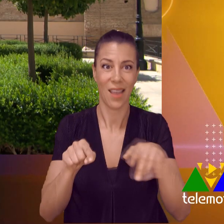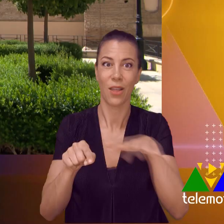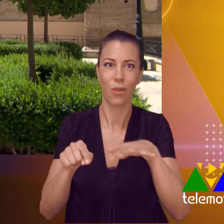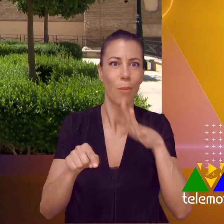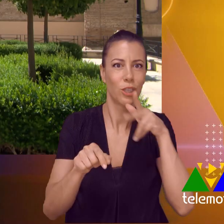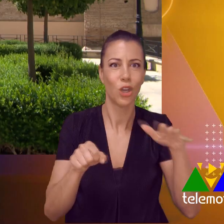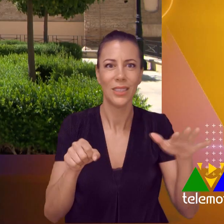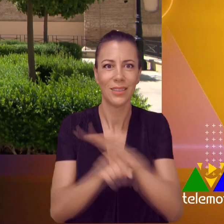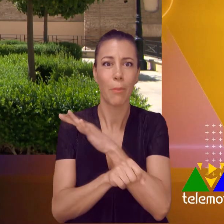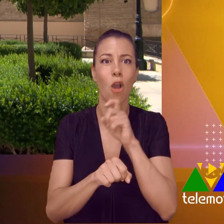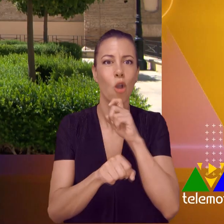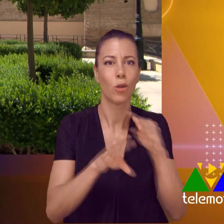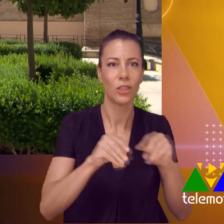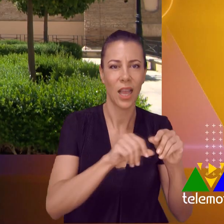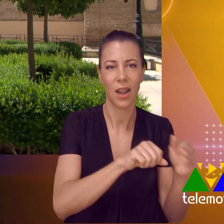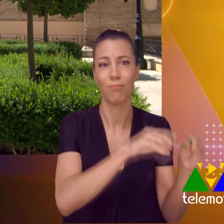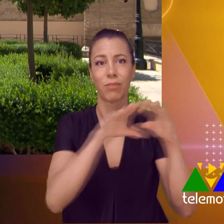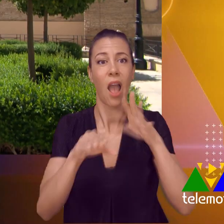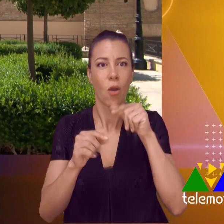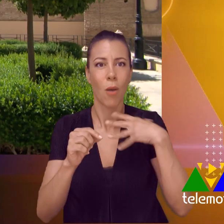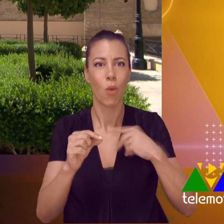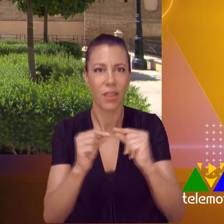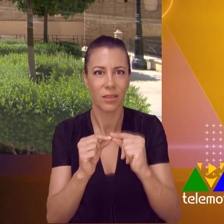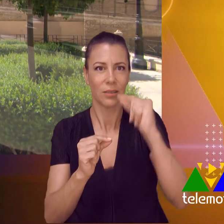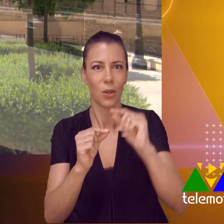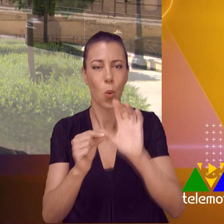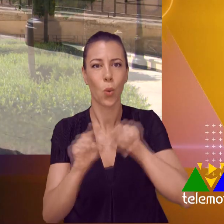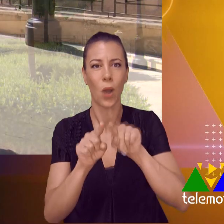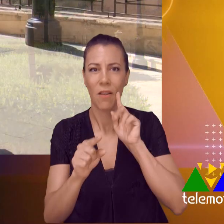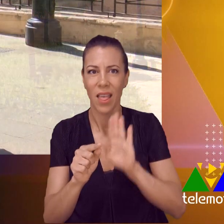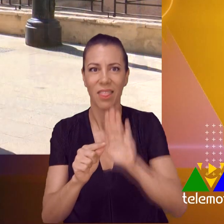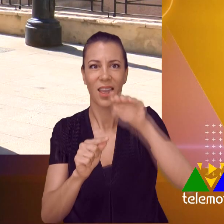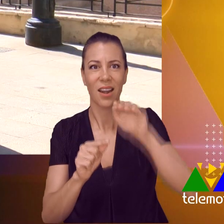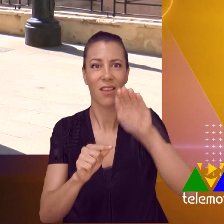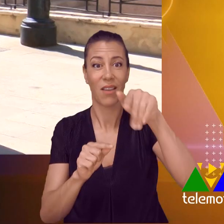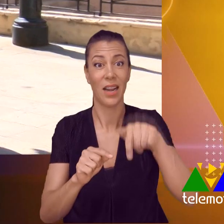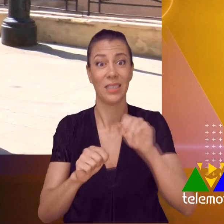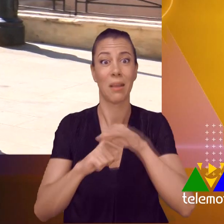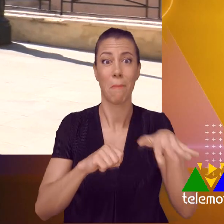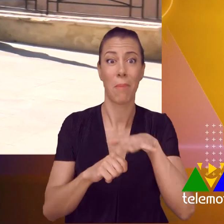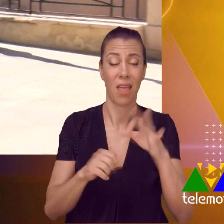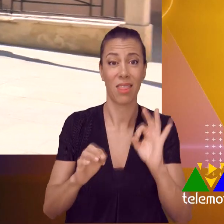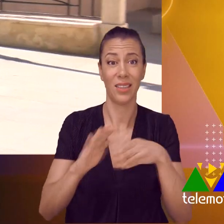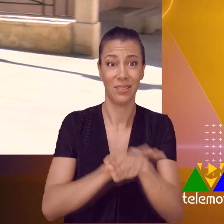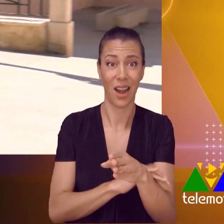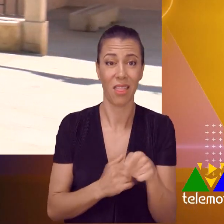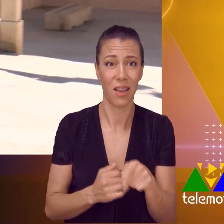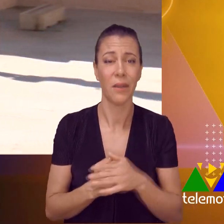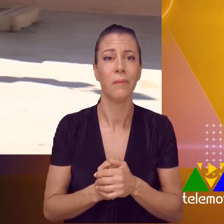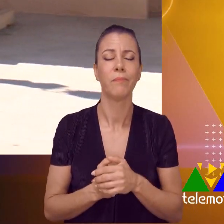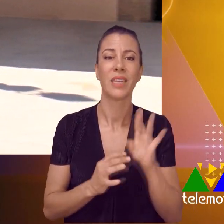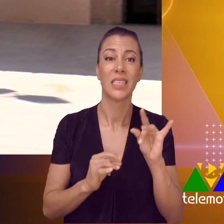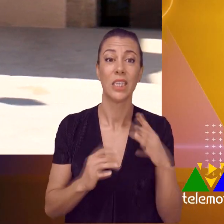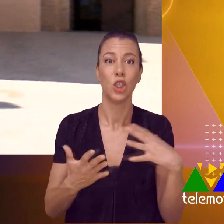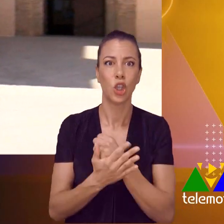la iglesia. Por eso quizás nos encontramos con estos desniveles que claro, hay entre la plaza y la entrada de la iglesia. Porque claro, todos los accesos